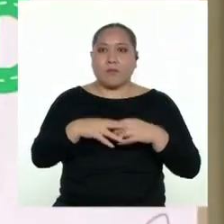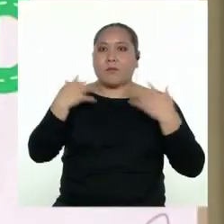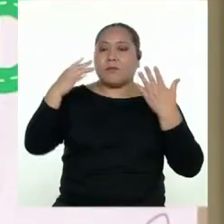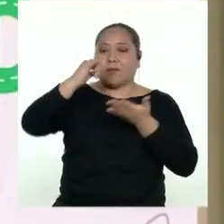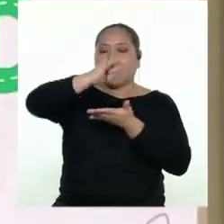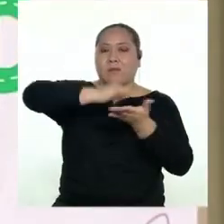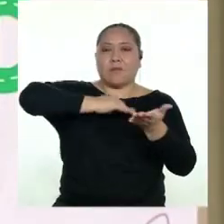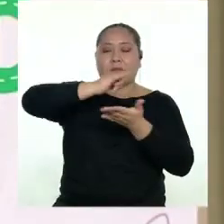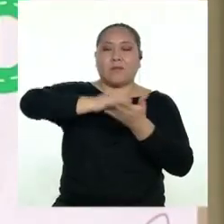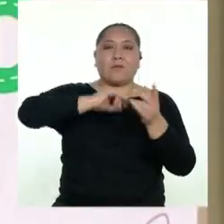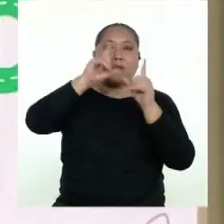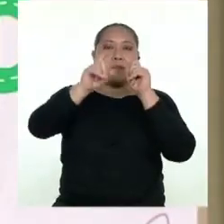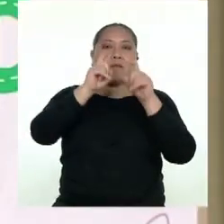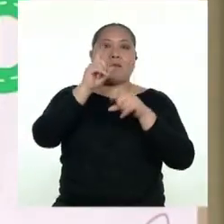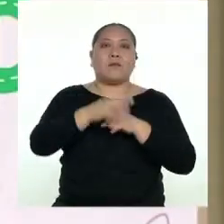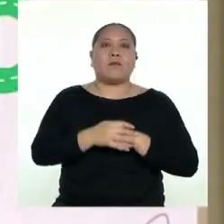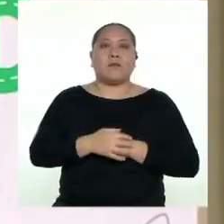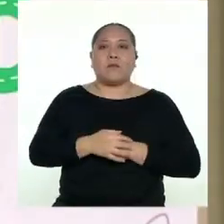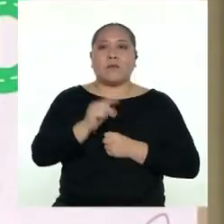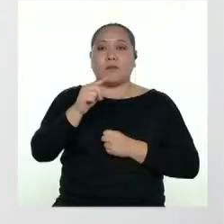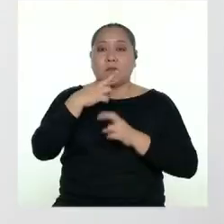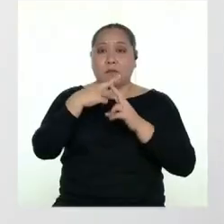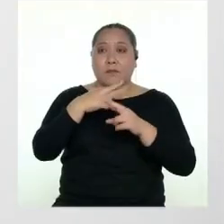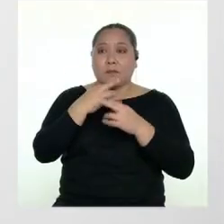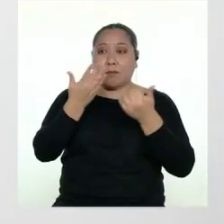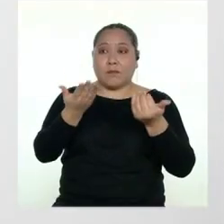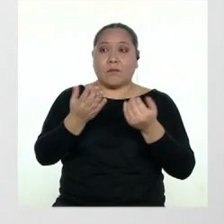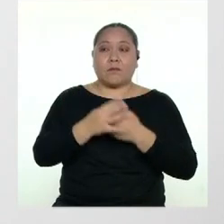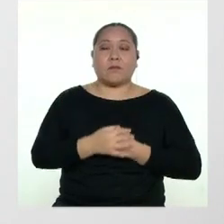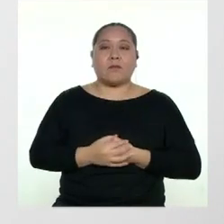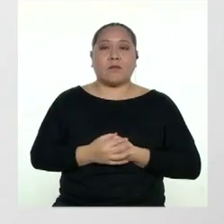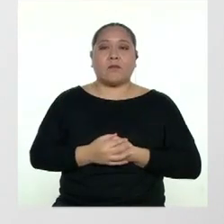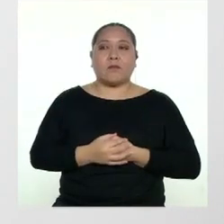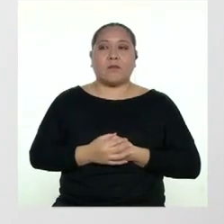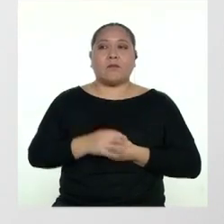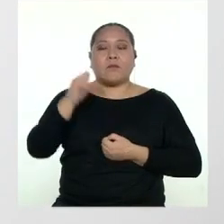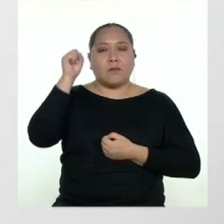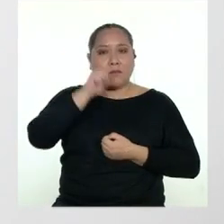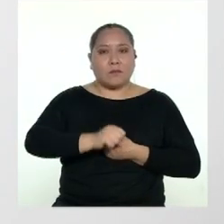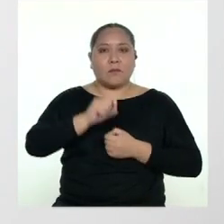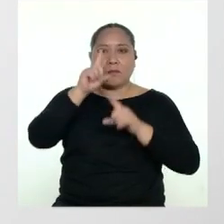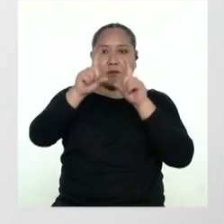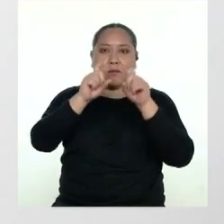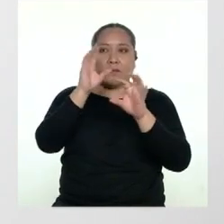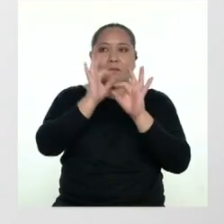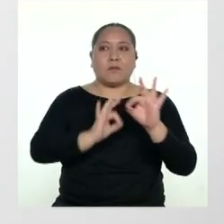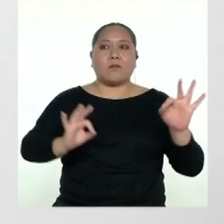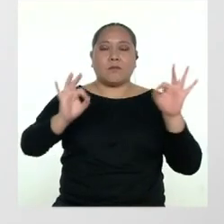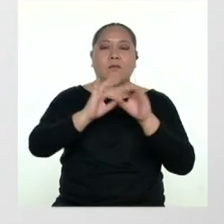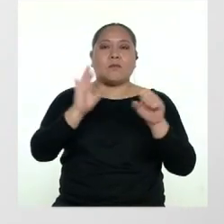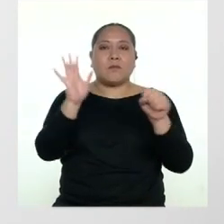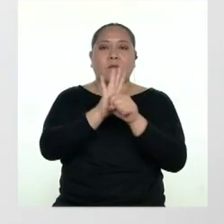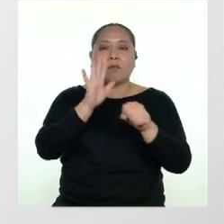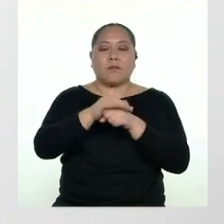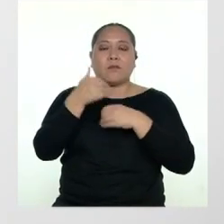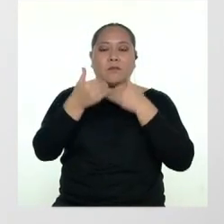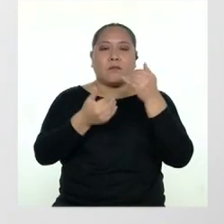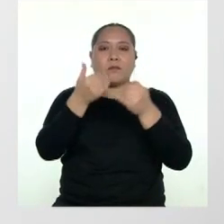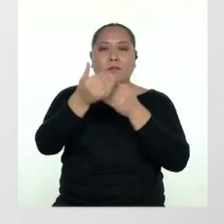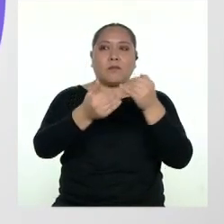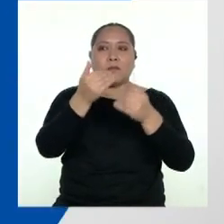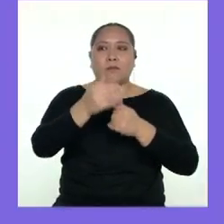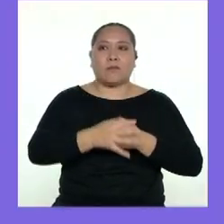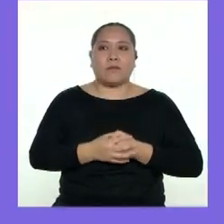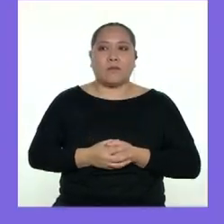llegado varias preguntas! ¿Nos acompaña a responderlas? Por supuesto, las preguntas son fundamentales para completar nuestro proceso de